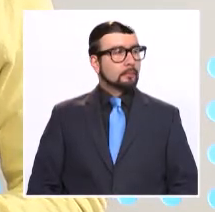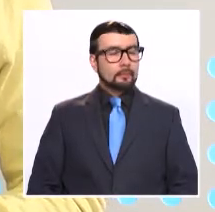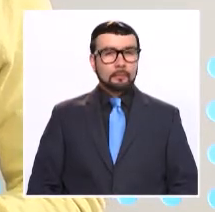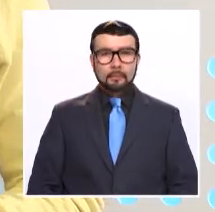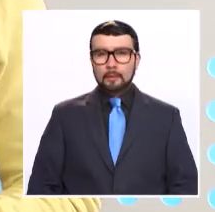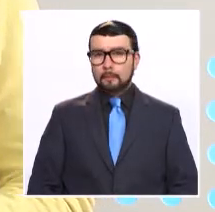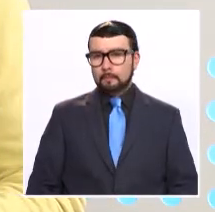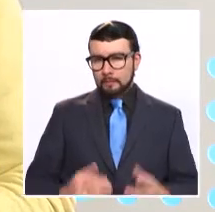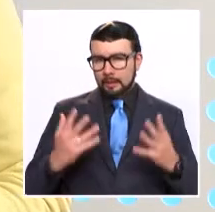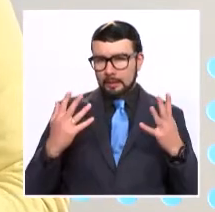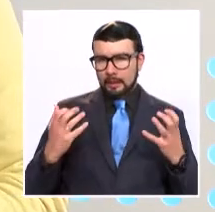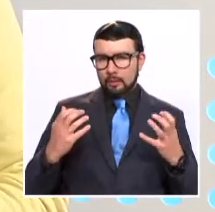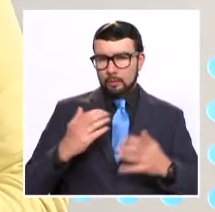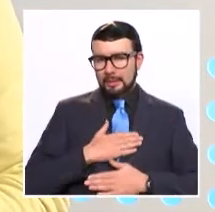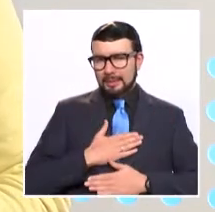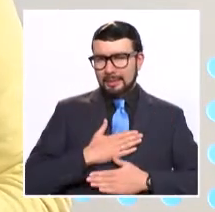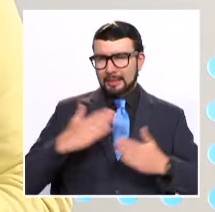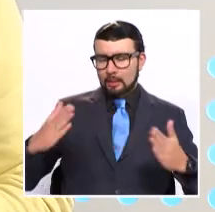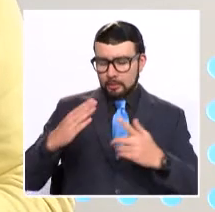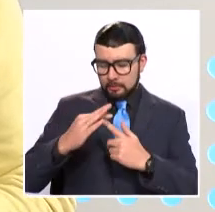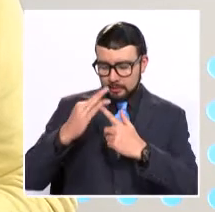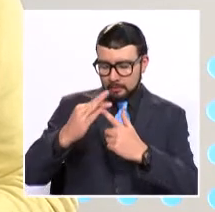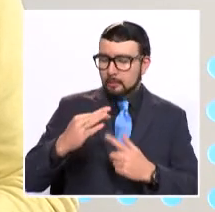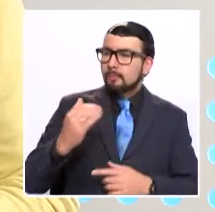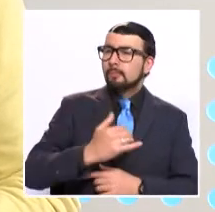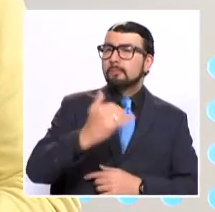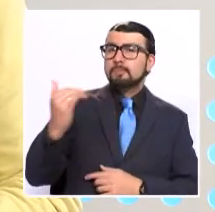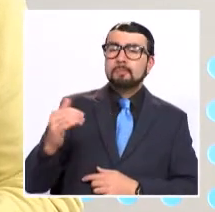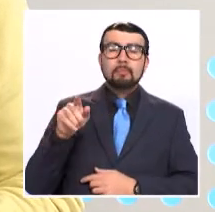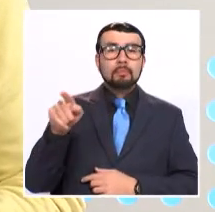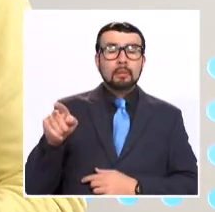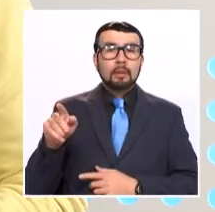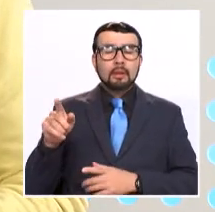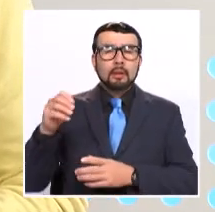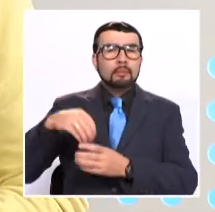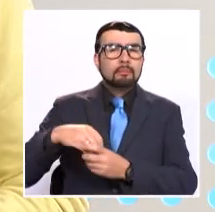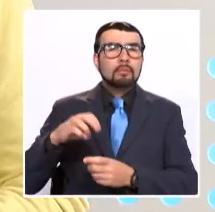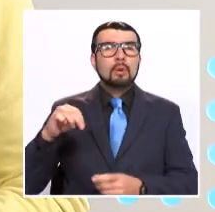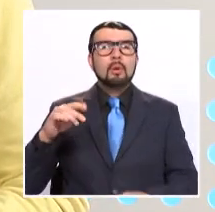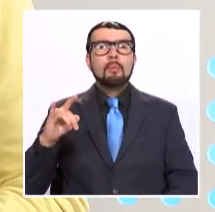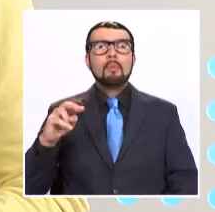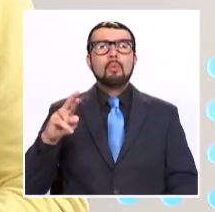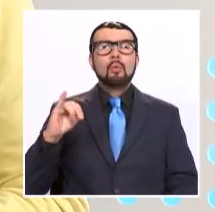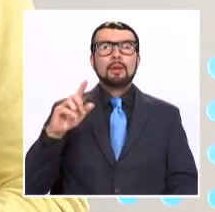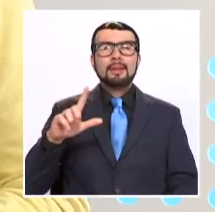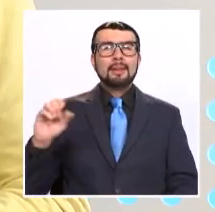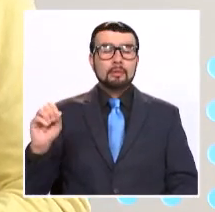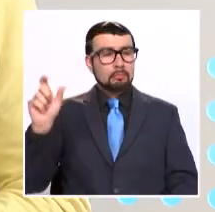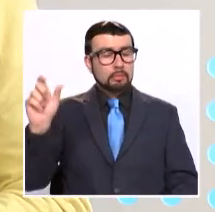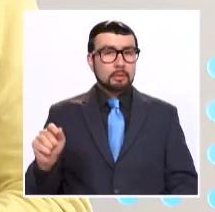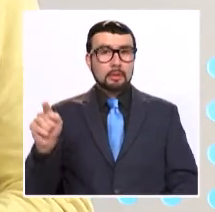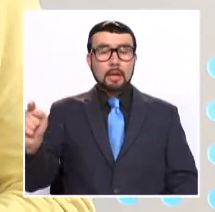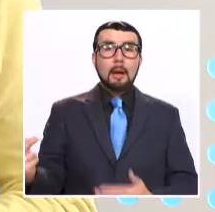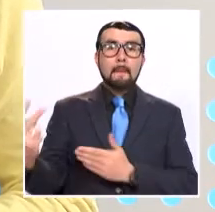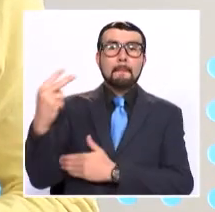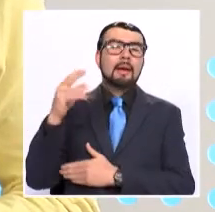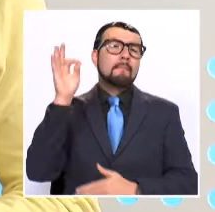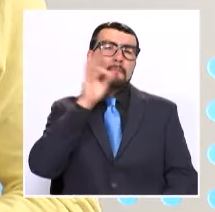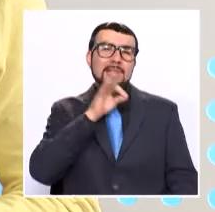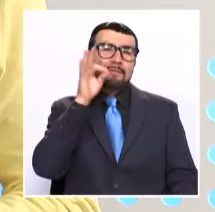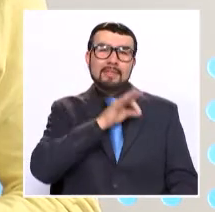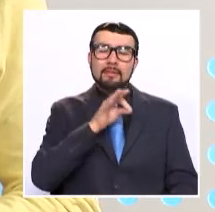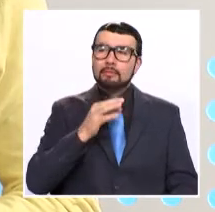Quiero enviarle un saludo muy especial a Rubén Darío Murillo, que nos está viendo en Villavicencio, y la persona que